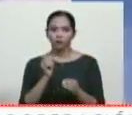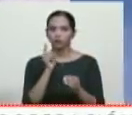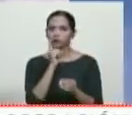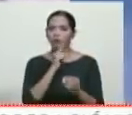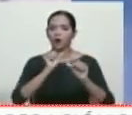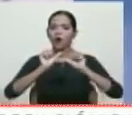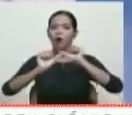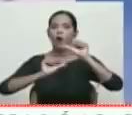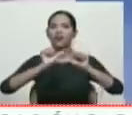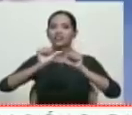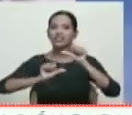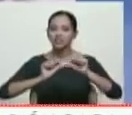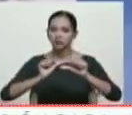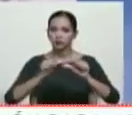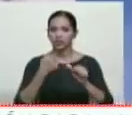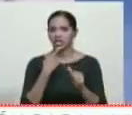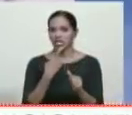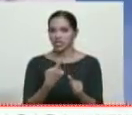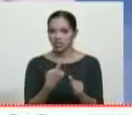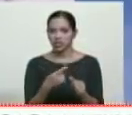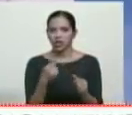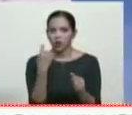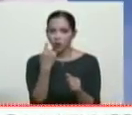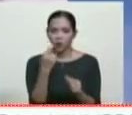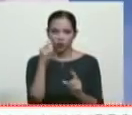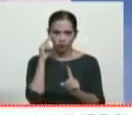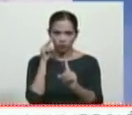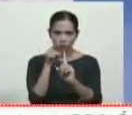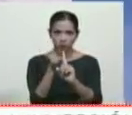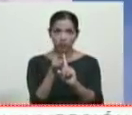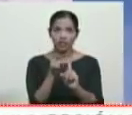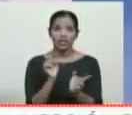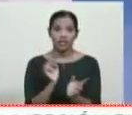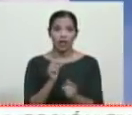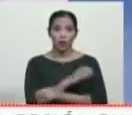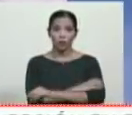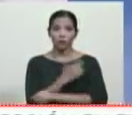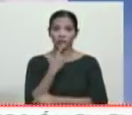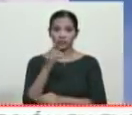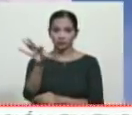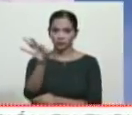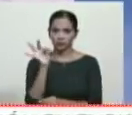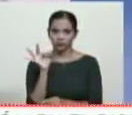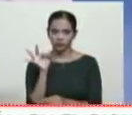digamos, es una de las vertientes que ellos utilizan para deslegitimar